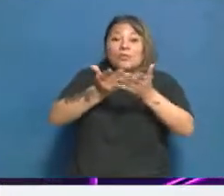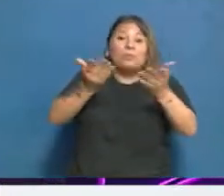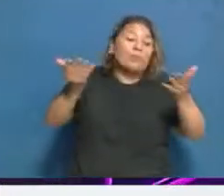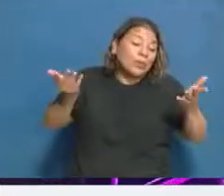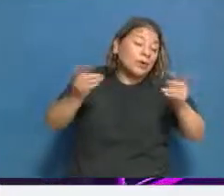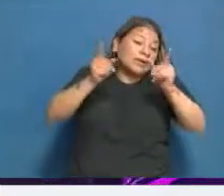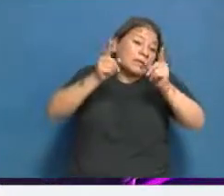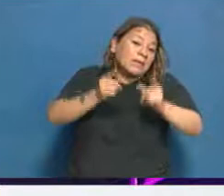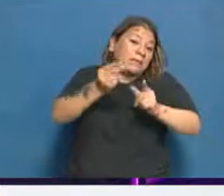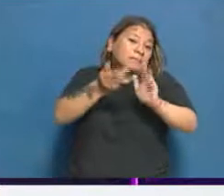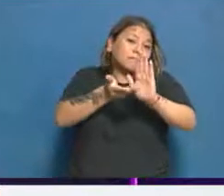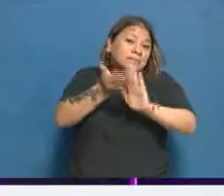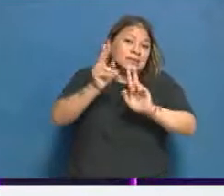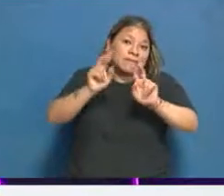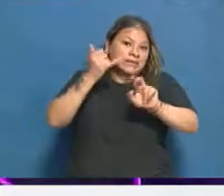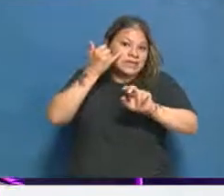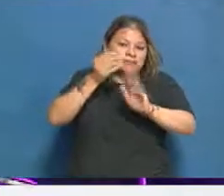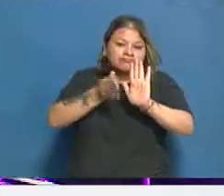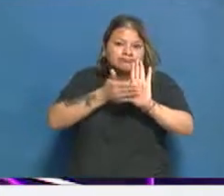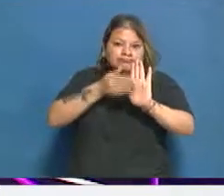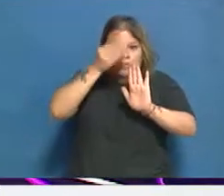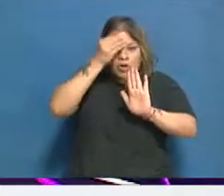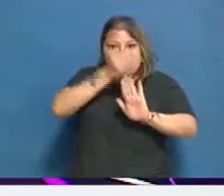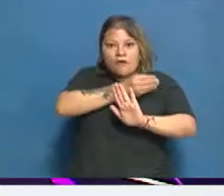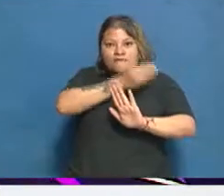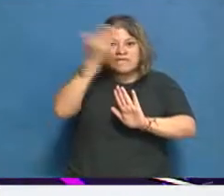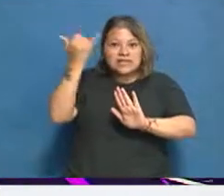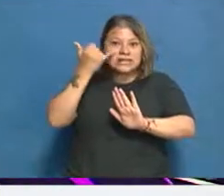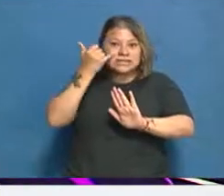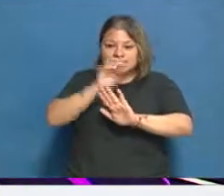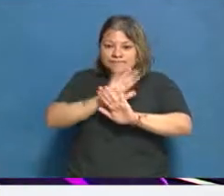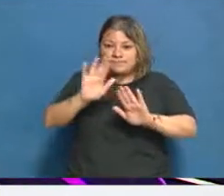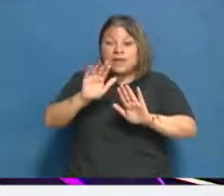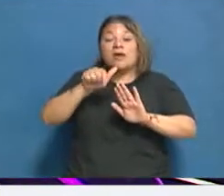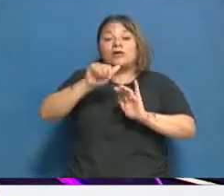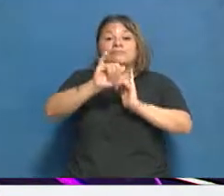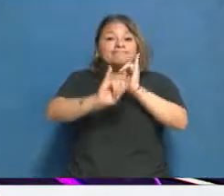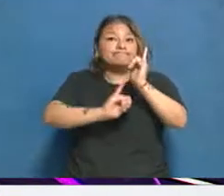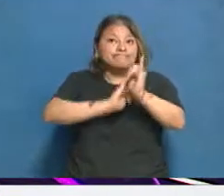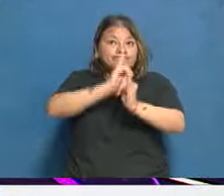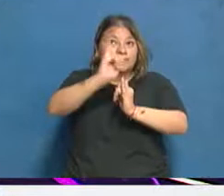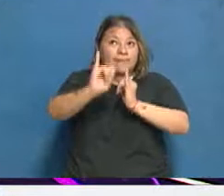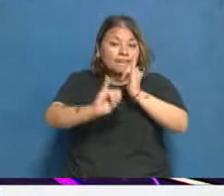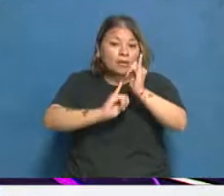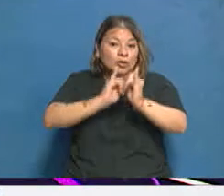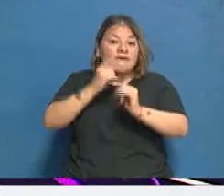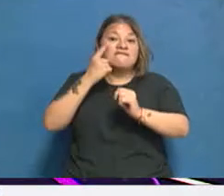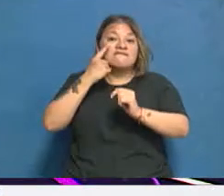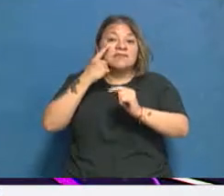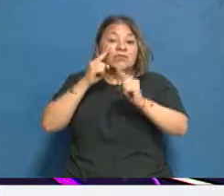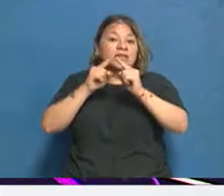no quedan afuera. El tema es que ya son oficiales, ya fueron publicados en el boletín oficial y vamos a contarle en este bloque, en el móvil en